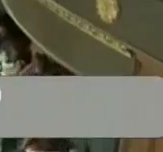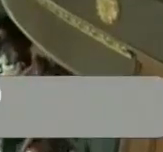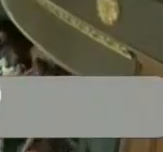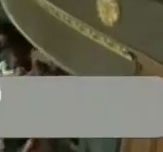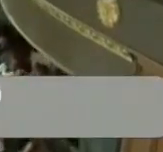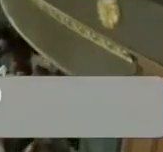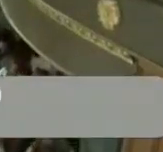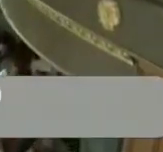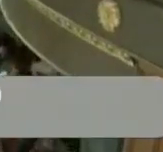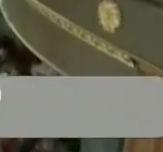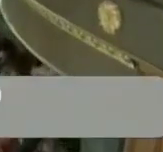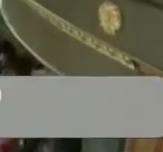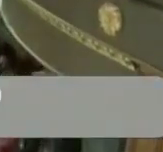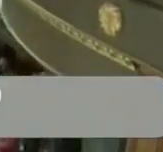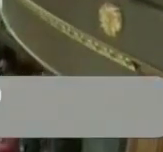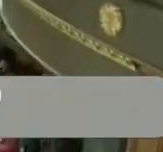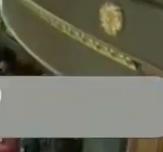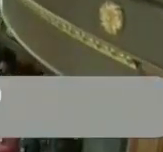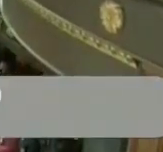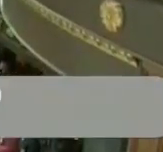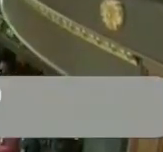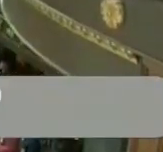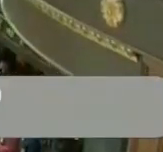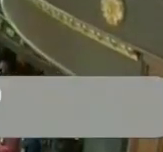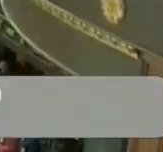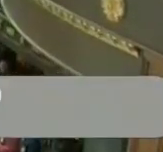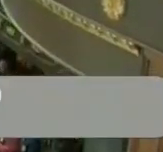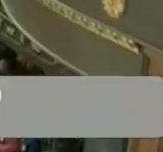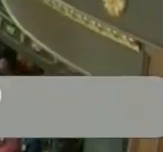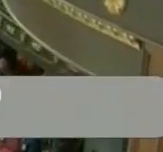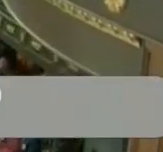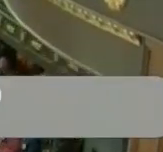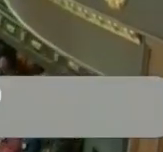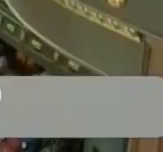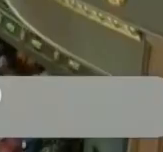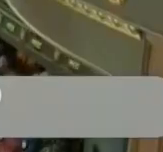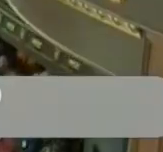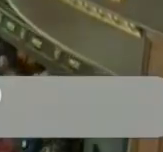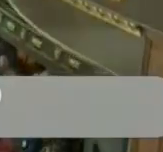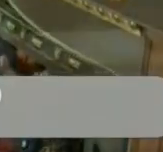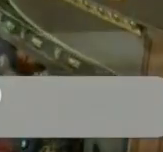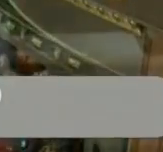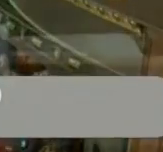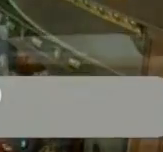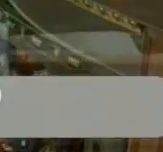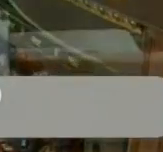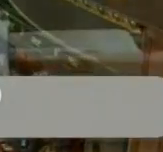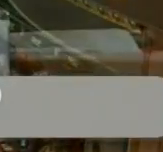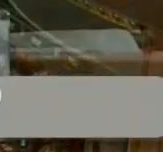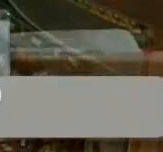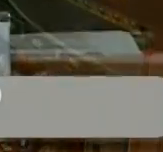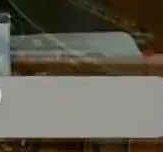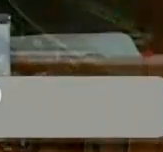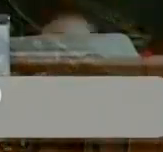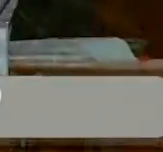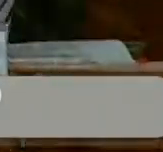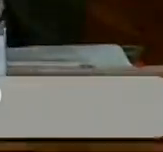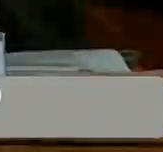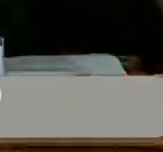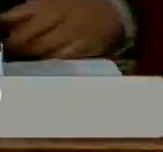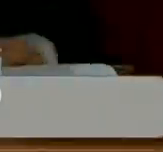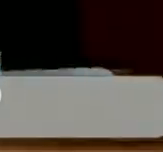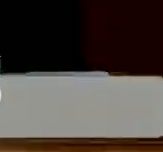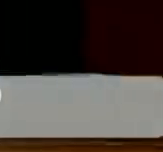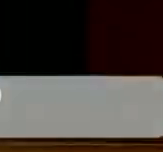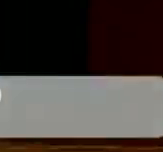porque el pueblo está esperando. También recordemos que durante la sesión anterior, el presidente de la Asamblea Nacional